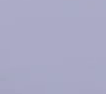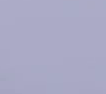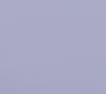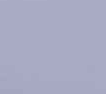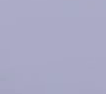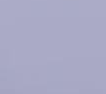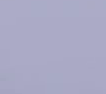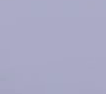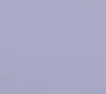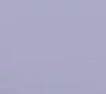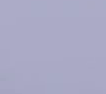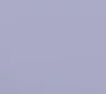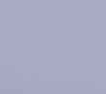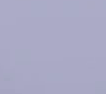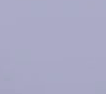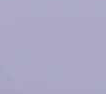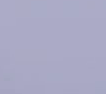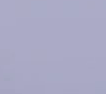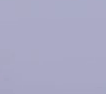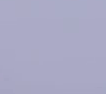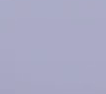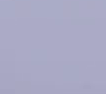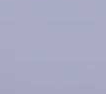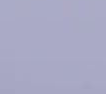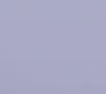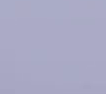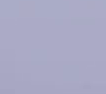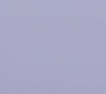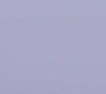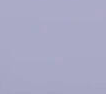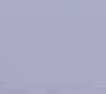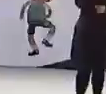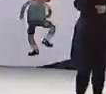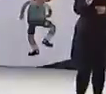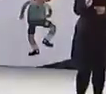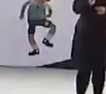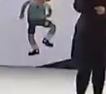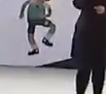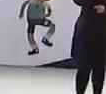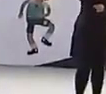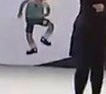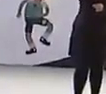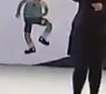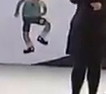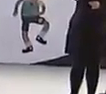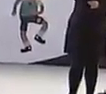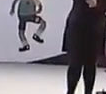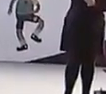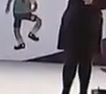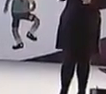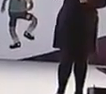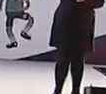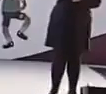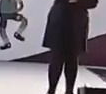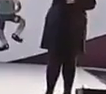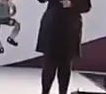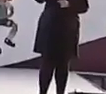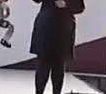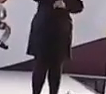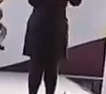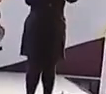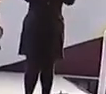pensión aquí aprovecho para recordar con quien vine aquí a la montaña en